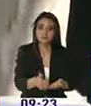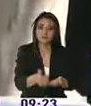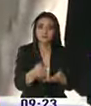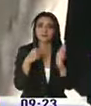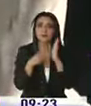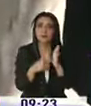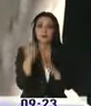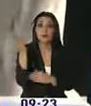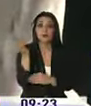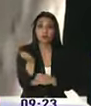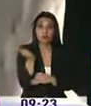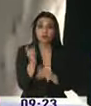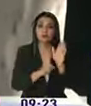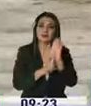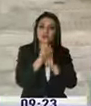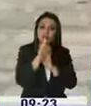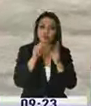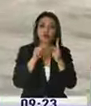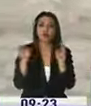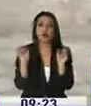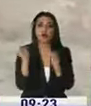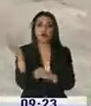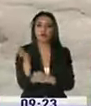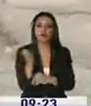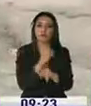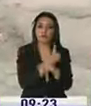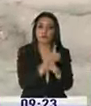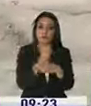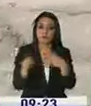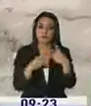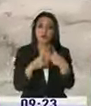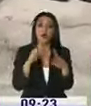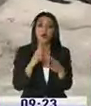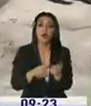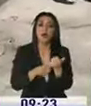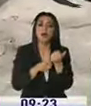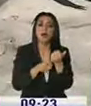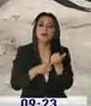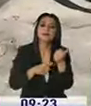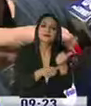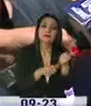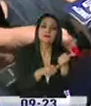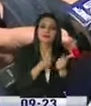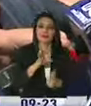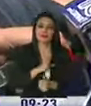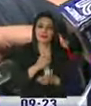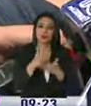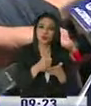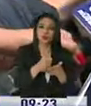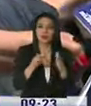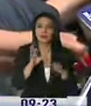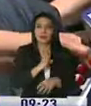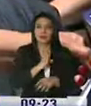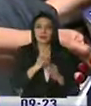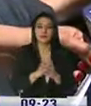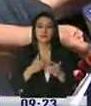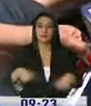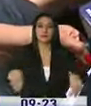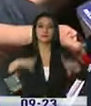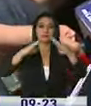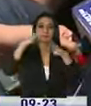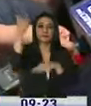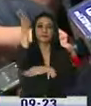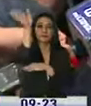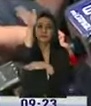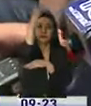través de los bonos de desarrollo o de discapacidades o la entrega de implementos técnicos a las familias. En todas las casas pongan una bandera